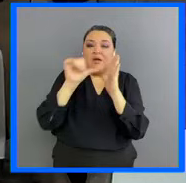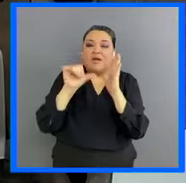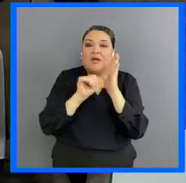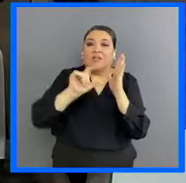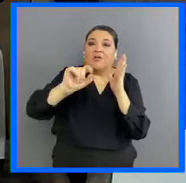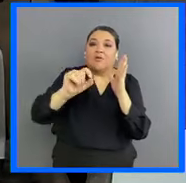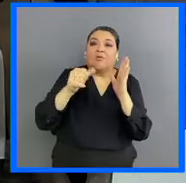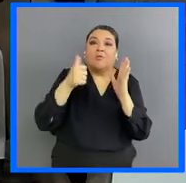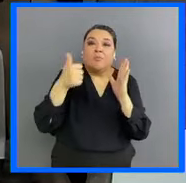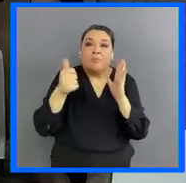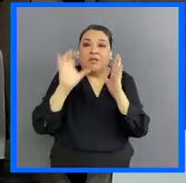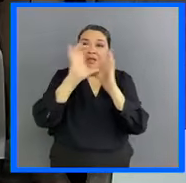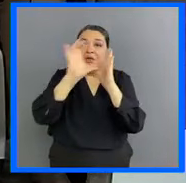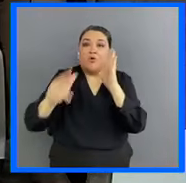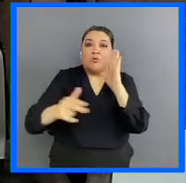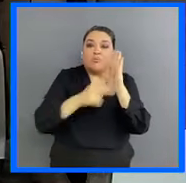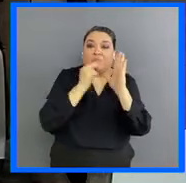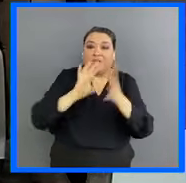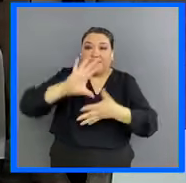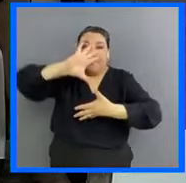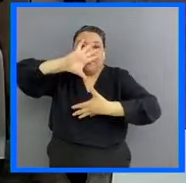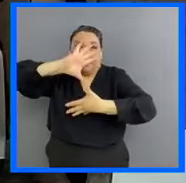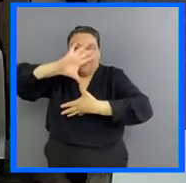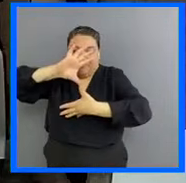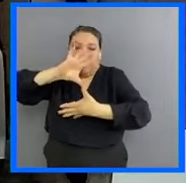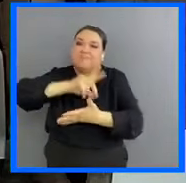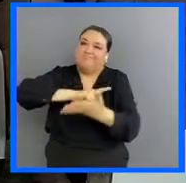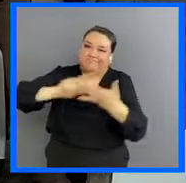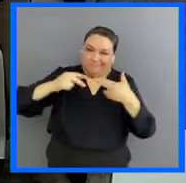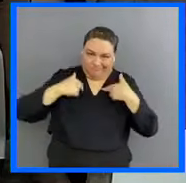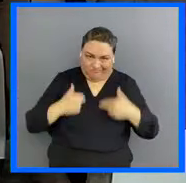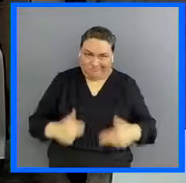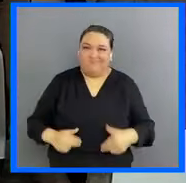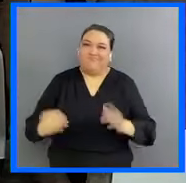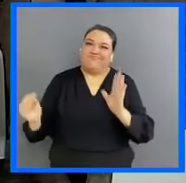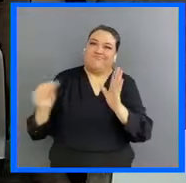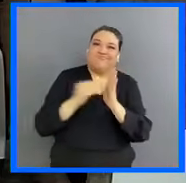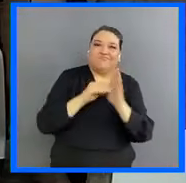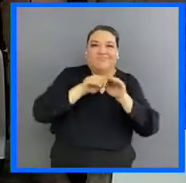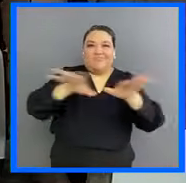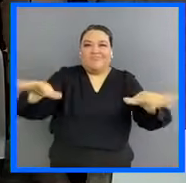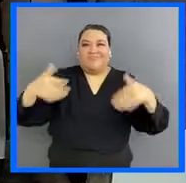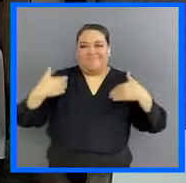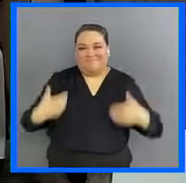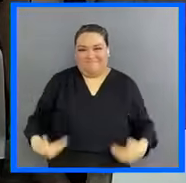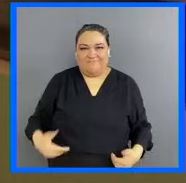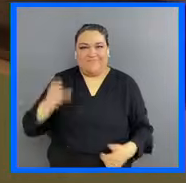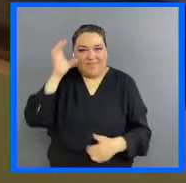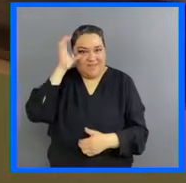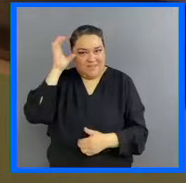Convención Interamericana de Derechos Humanos. Para Plural TV, Citlali Pérez.